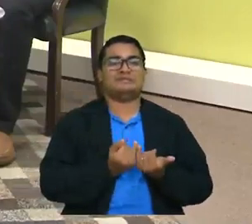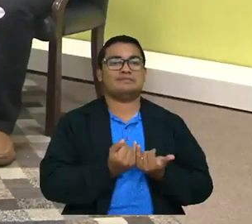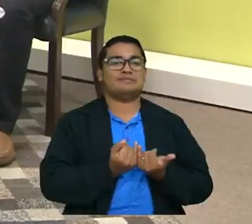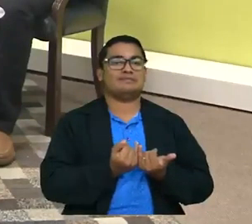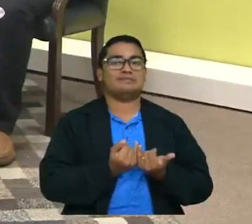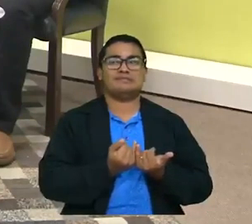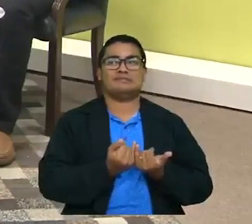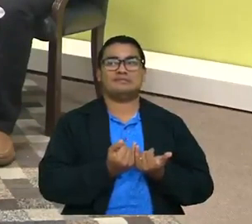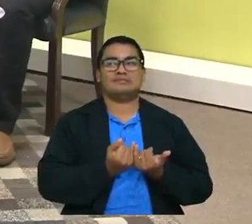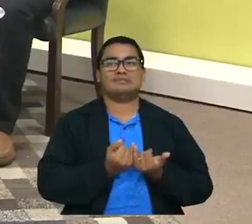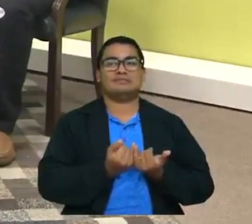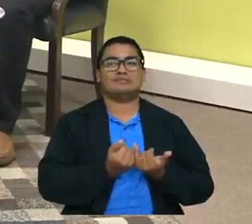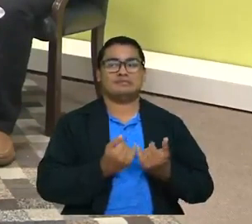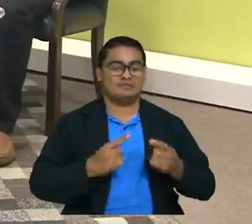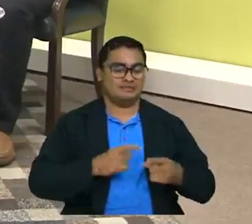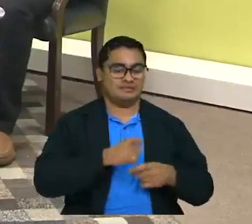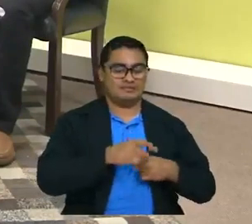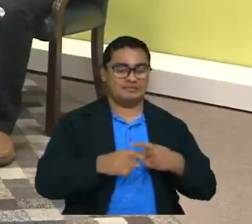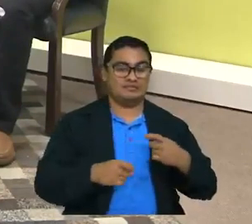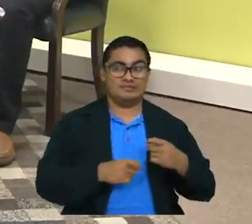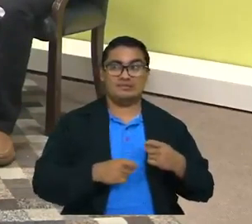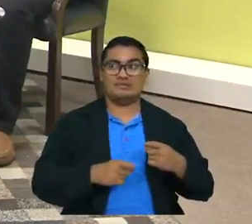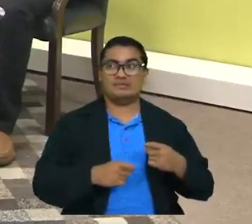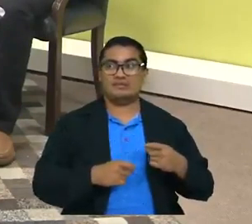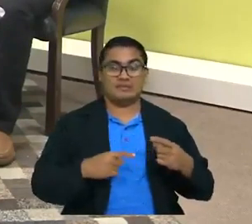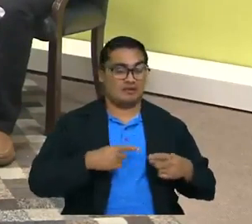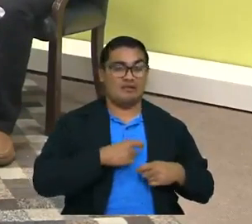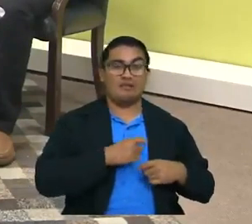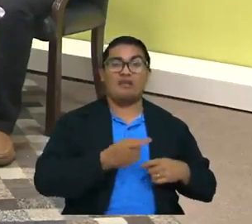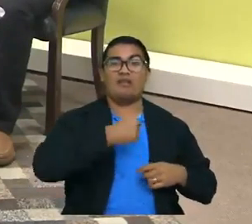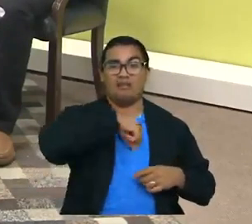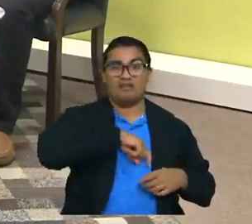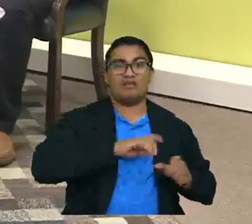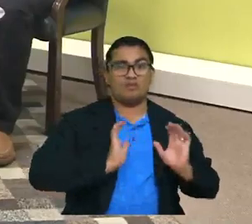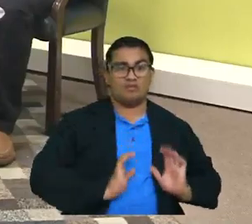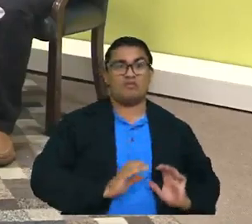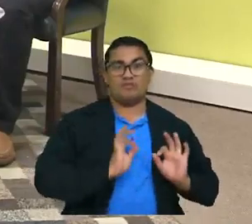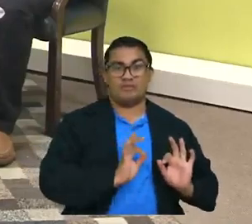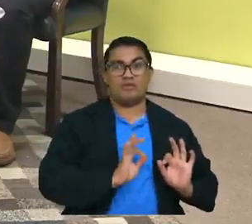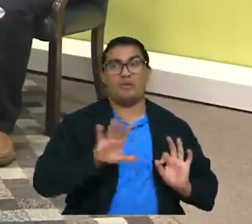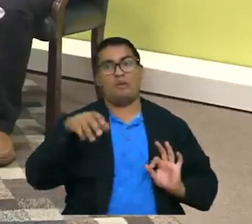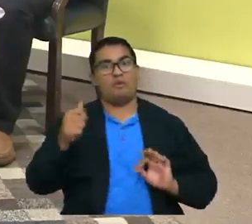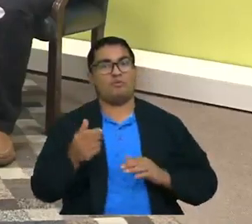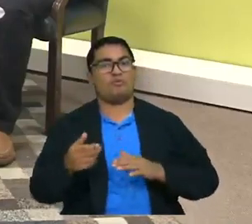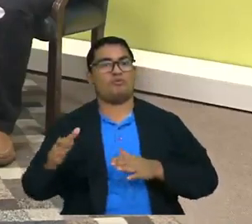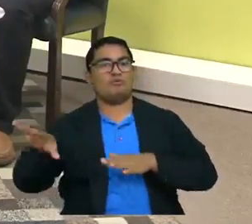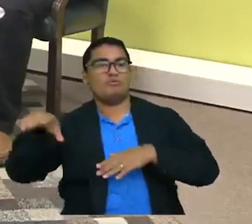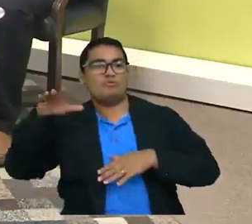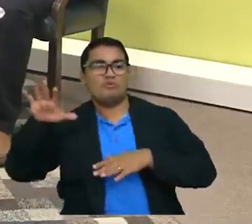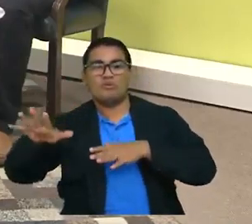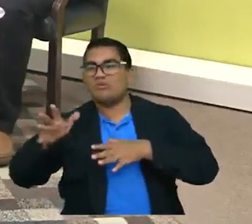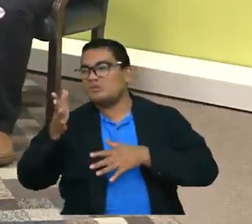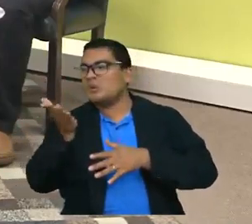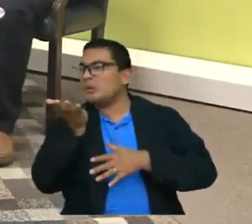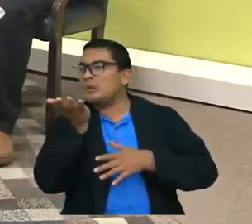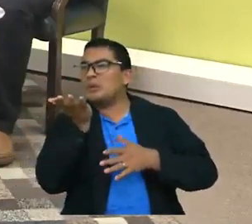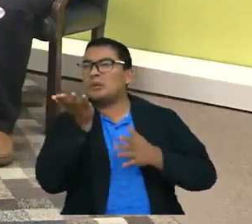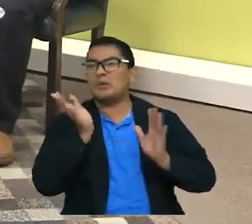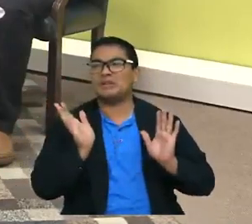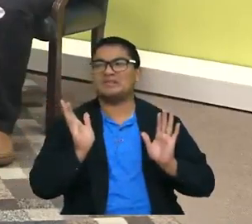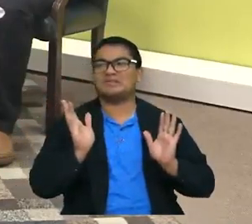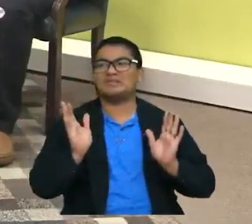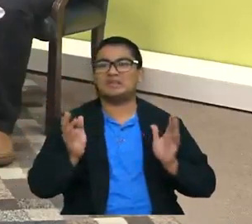un choque entre ambos parásitos, un parásito que tenés en la parte interna, a nivel intestinal, y otro parásito que viene del polvo, viene de